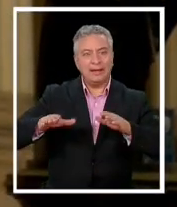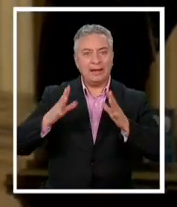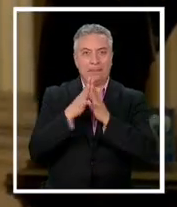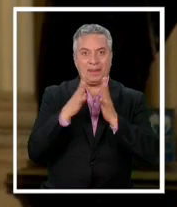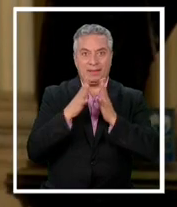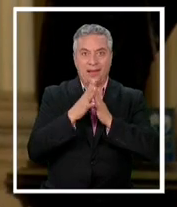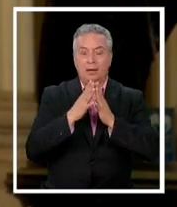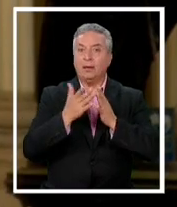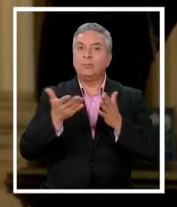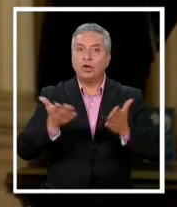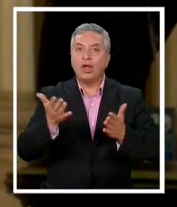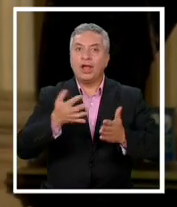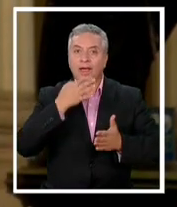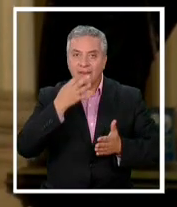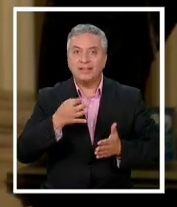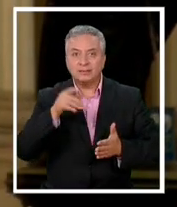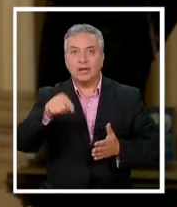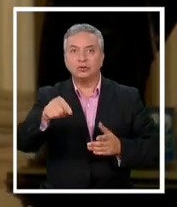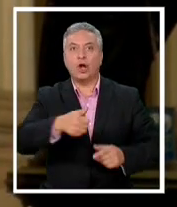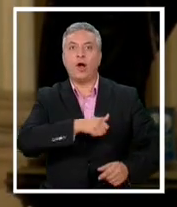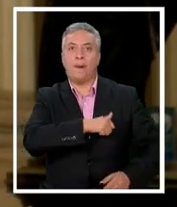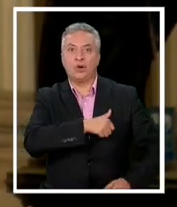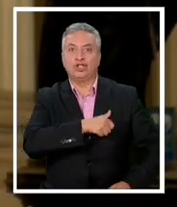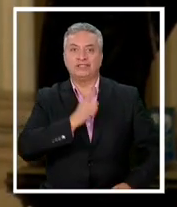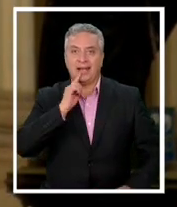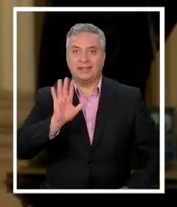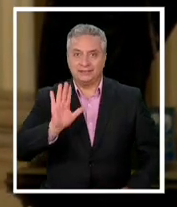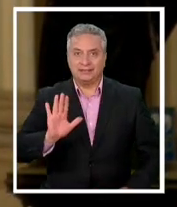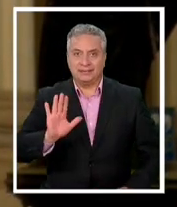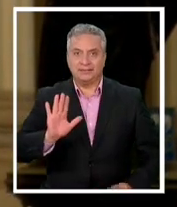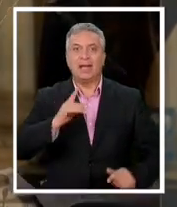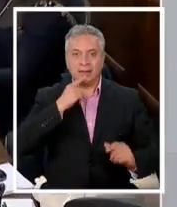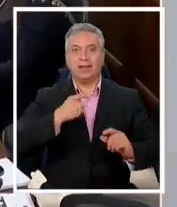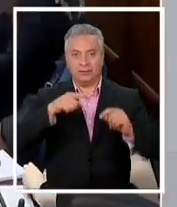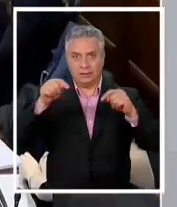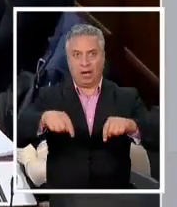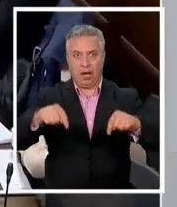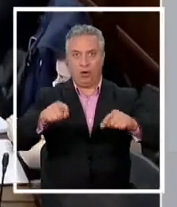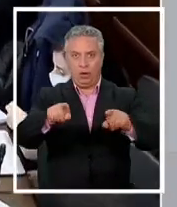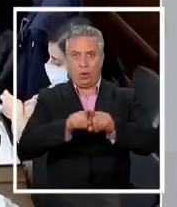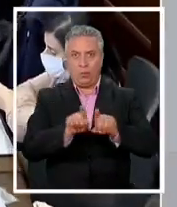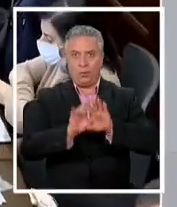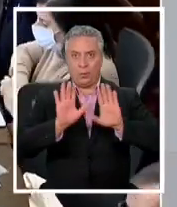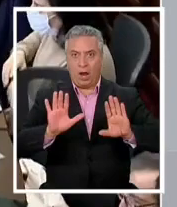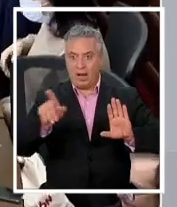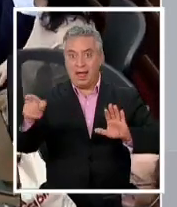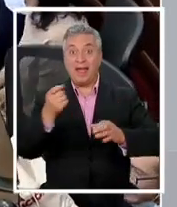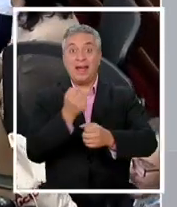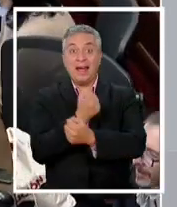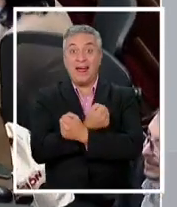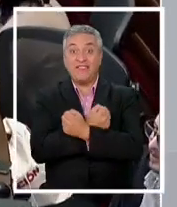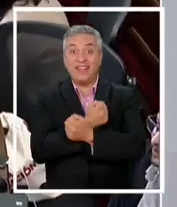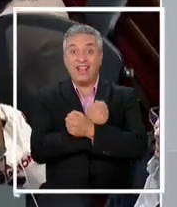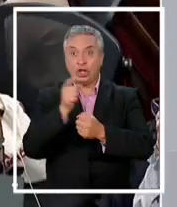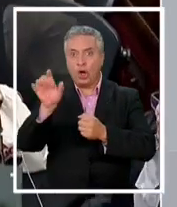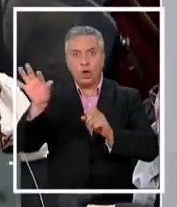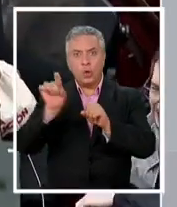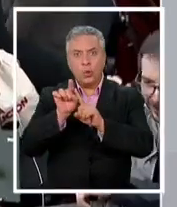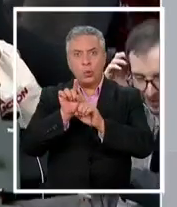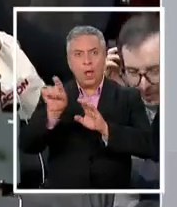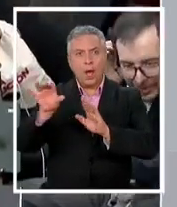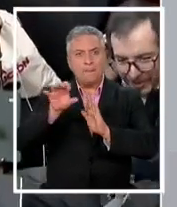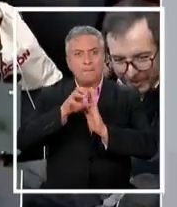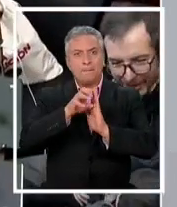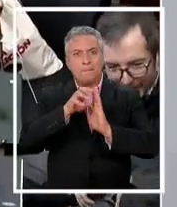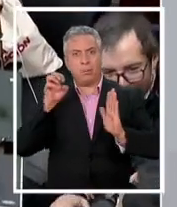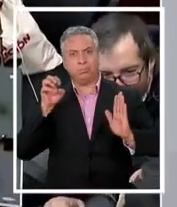que esto tiene que ver con la formación de las policías, pero para otros se quita el sello a Carabineros de Chile. Los detalles